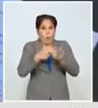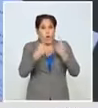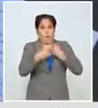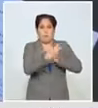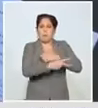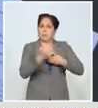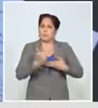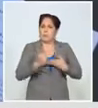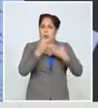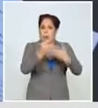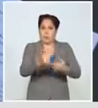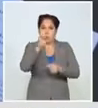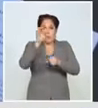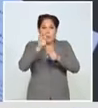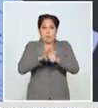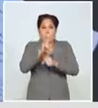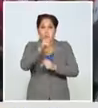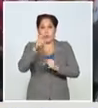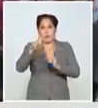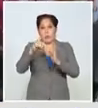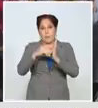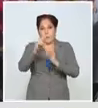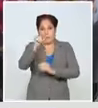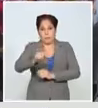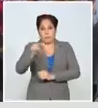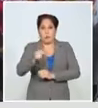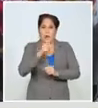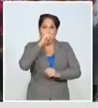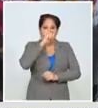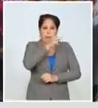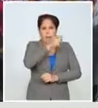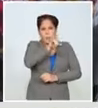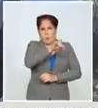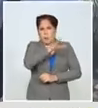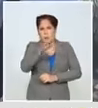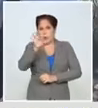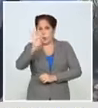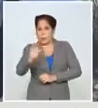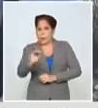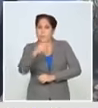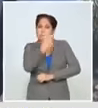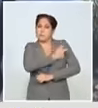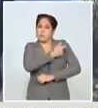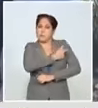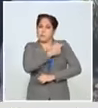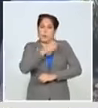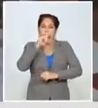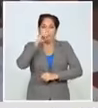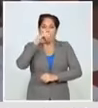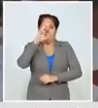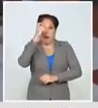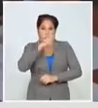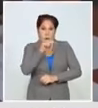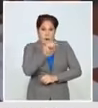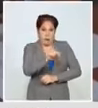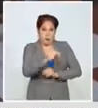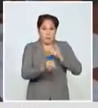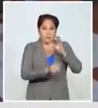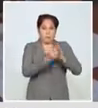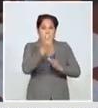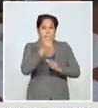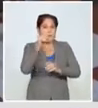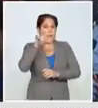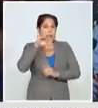de reclutamiento, 12.000 sujetos entre 19 y 80 años serán vacunados con el inmunógeno creado por el Centro de Ingeniería